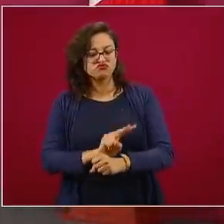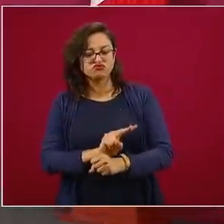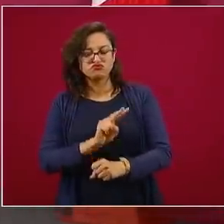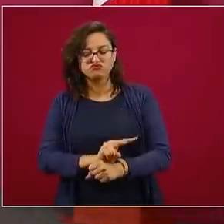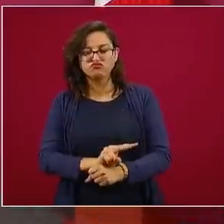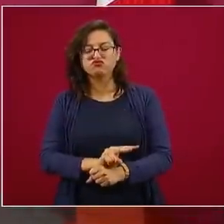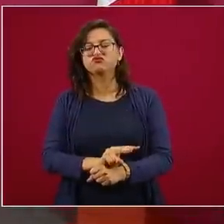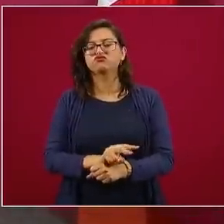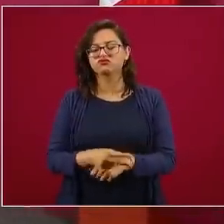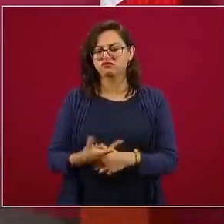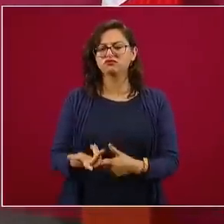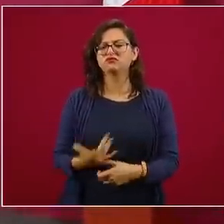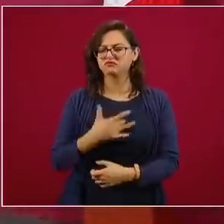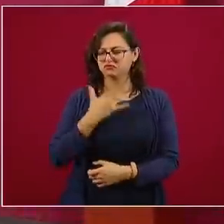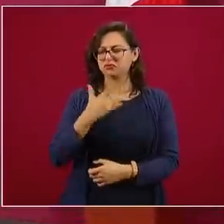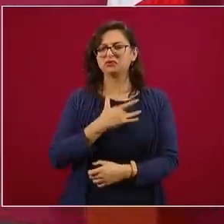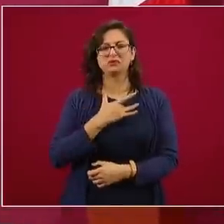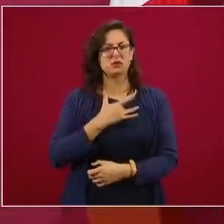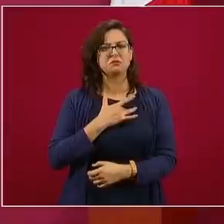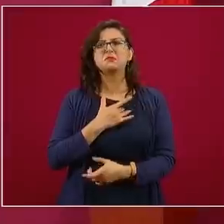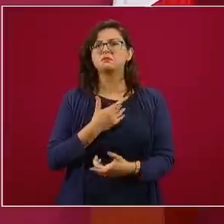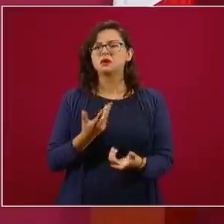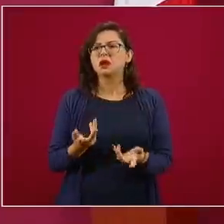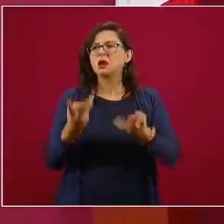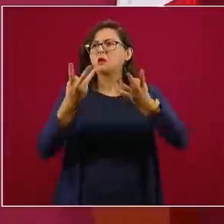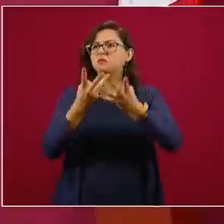está convencido de que es la mejor